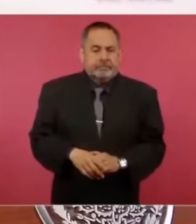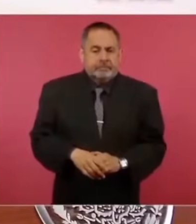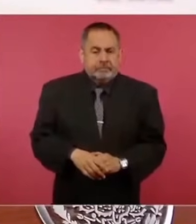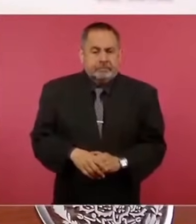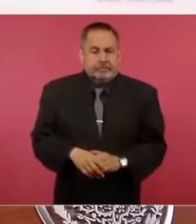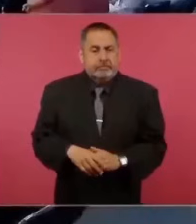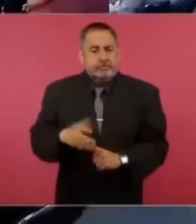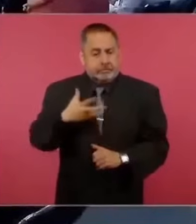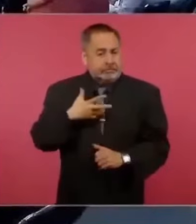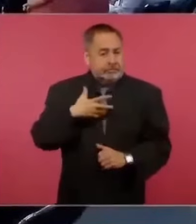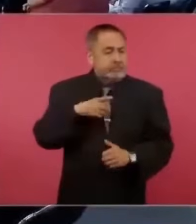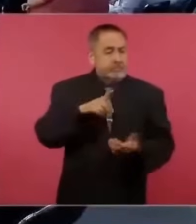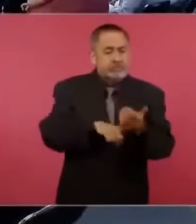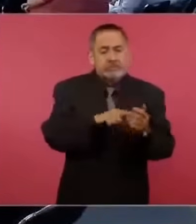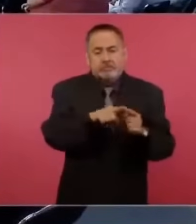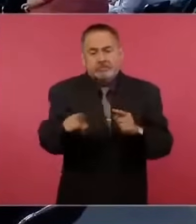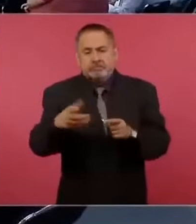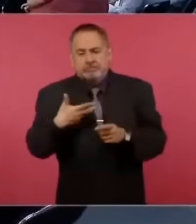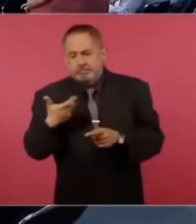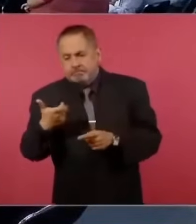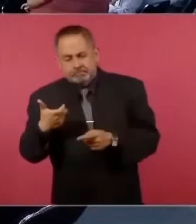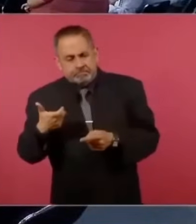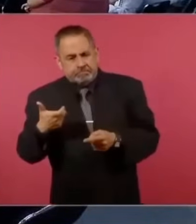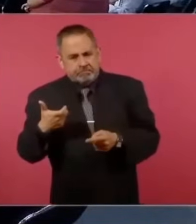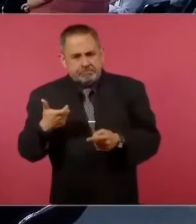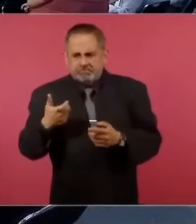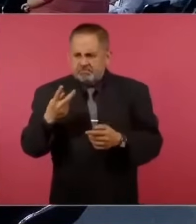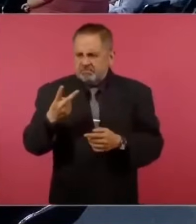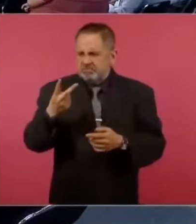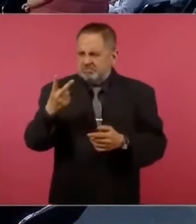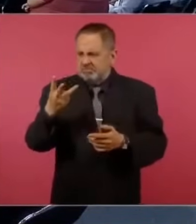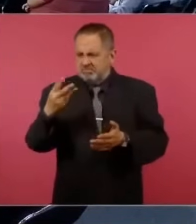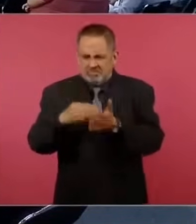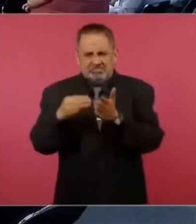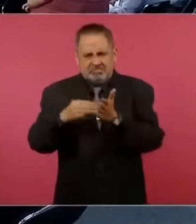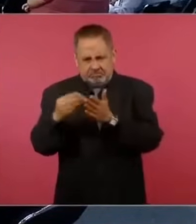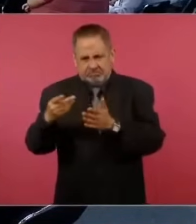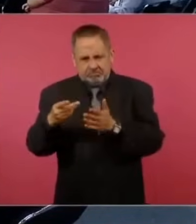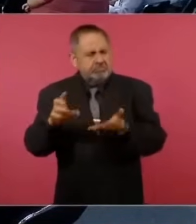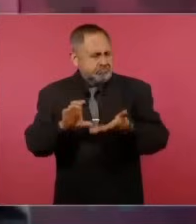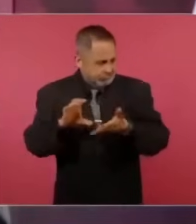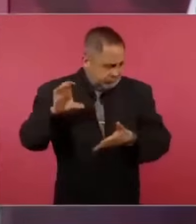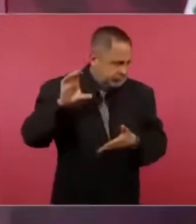Teníamos ahí una reserva de 2, 3 mil millones de pesos